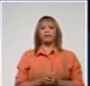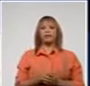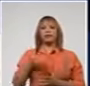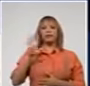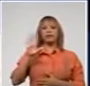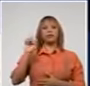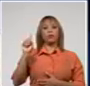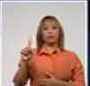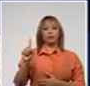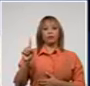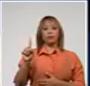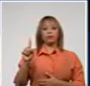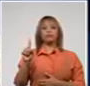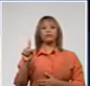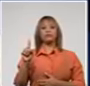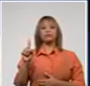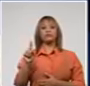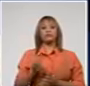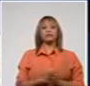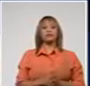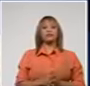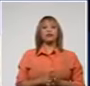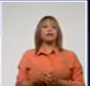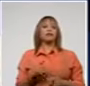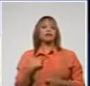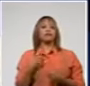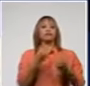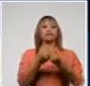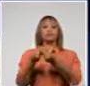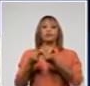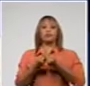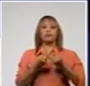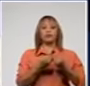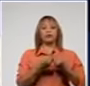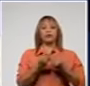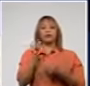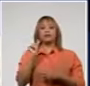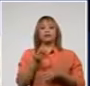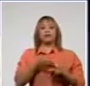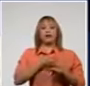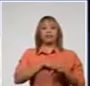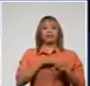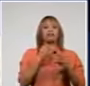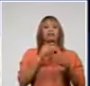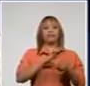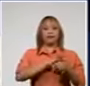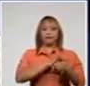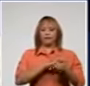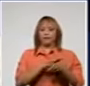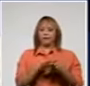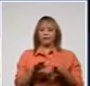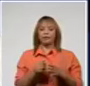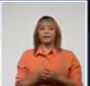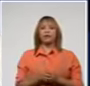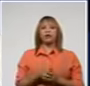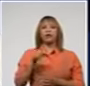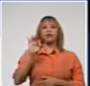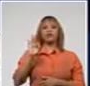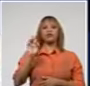51 de los 61 fueron contactos de casos confirmados, estamos hablando del